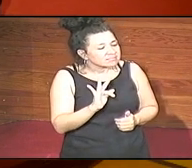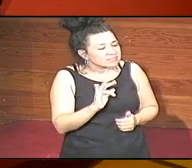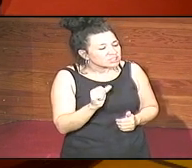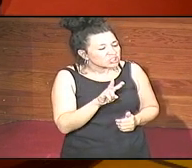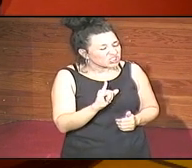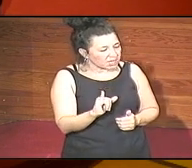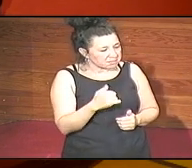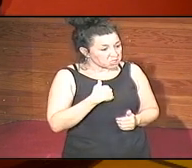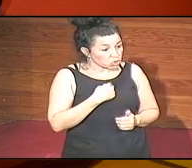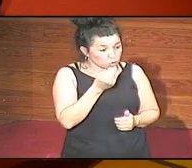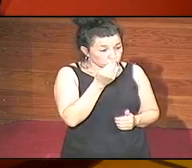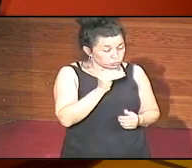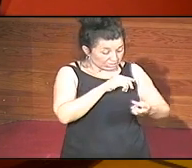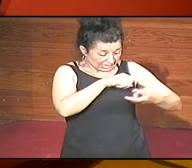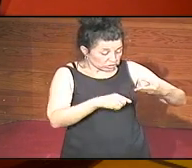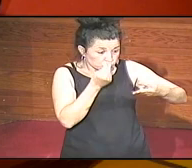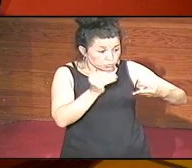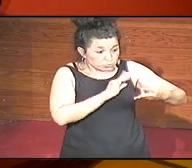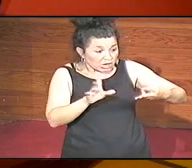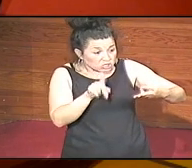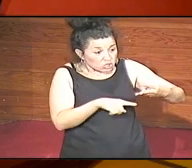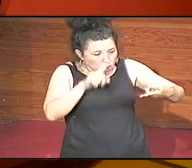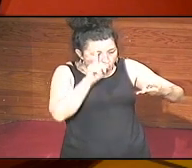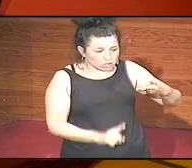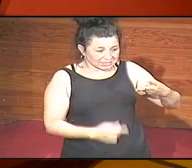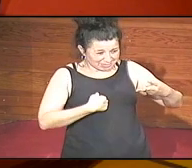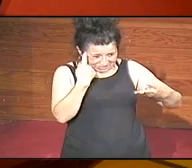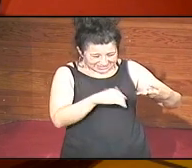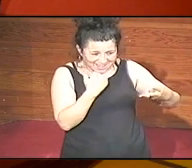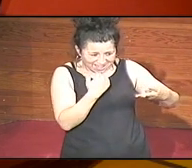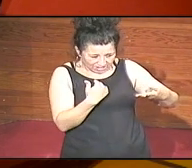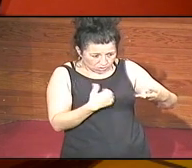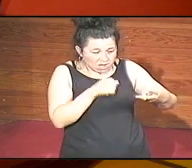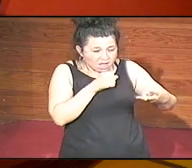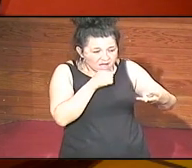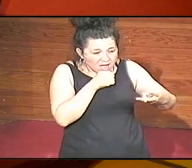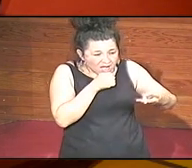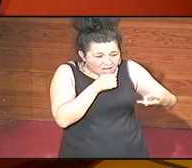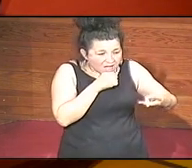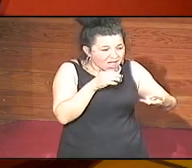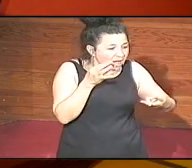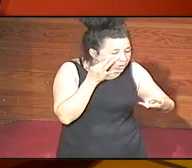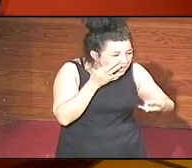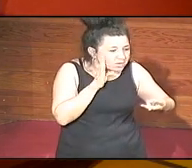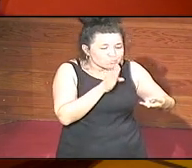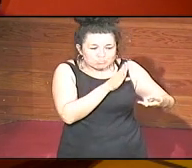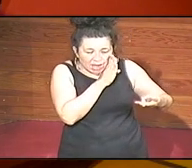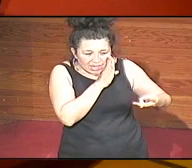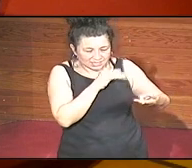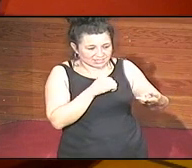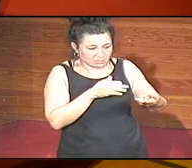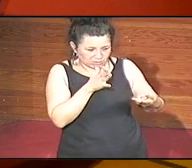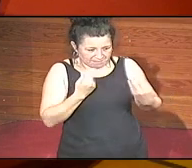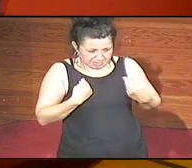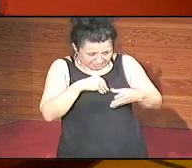yo no sé si soy mejor de los tres pero sí que sé que una cosa que mis abuelos y mis madres porque vivían con su madre con su